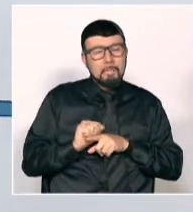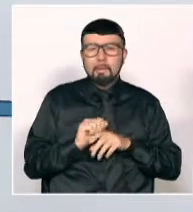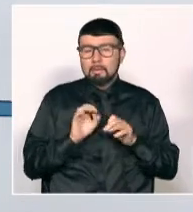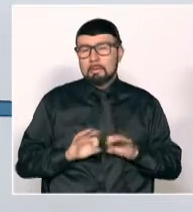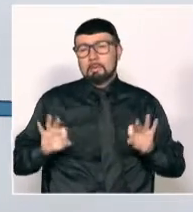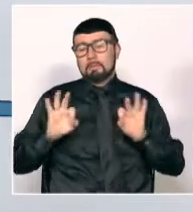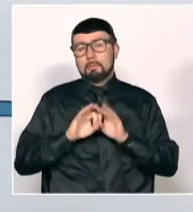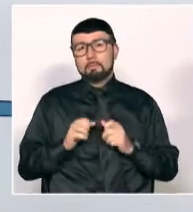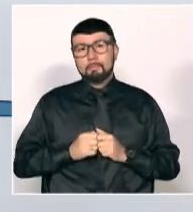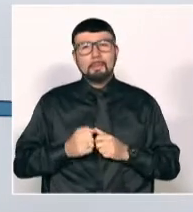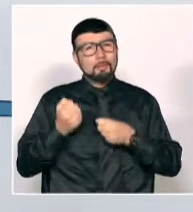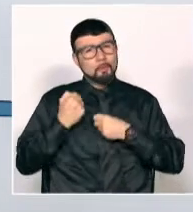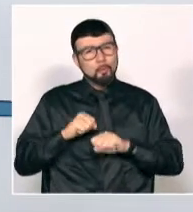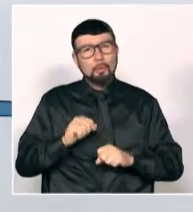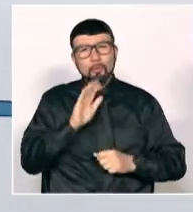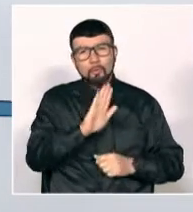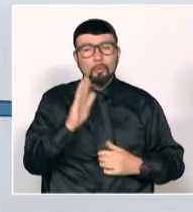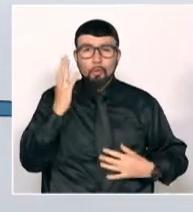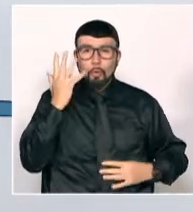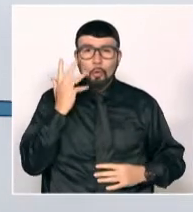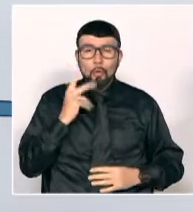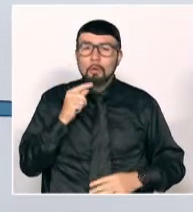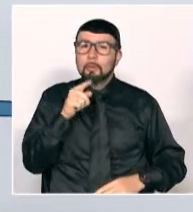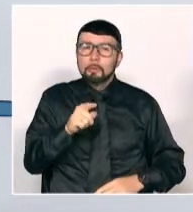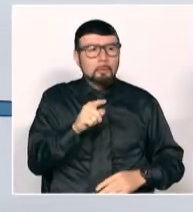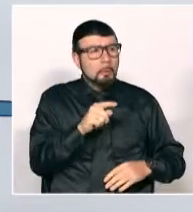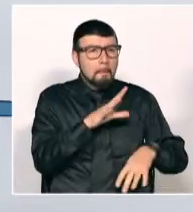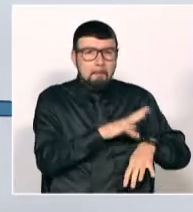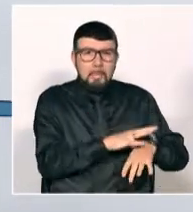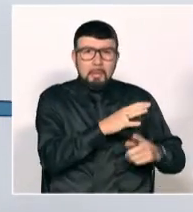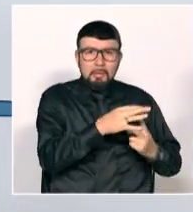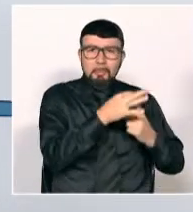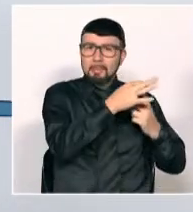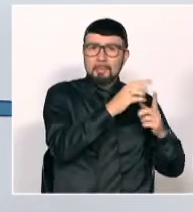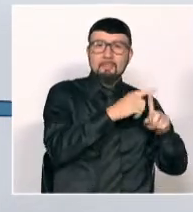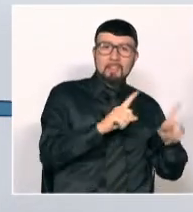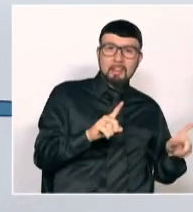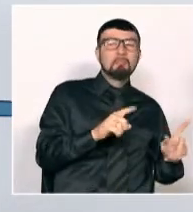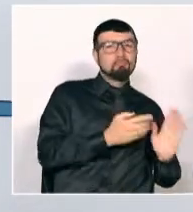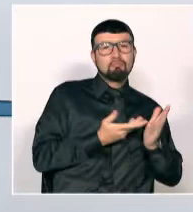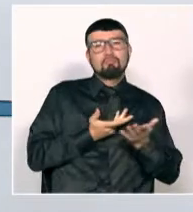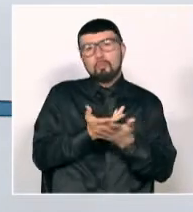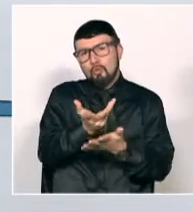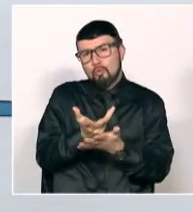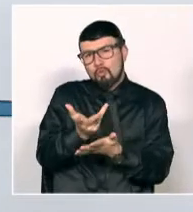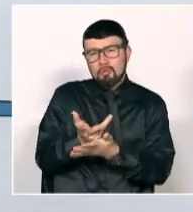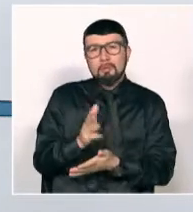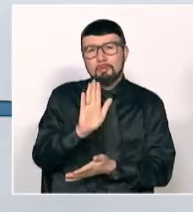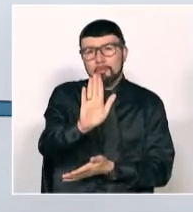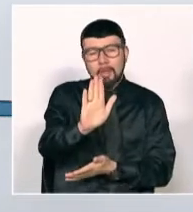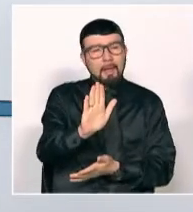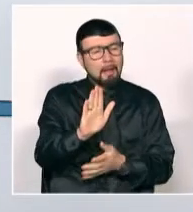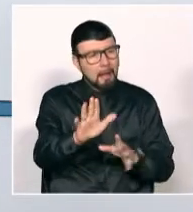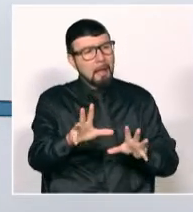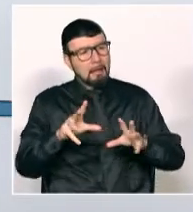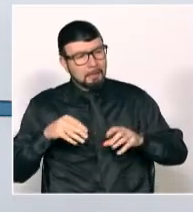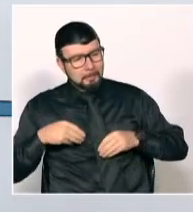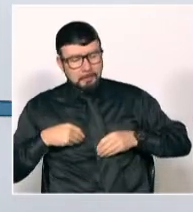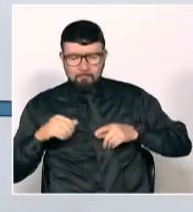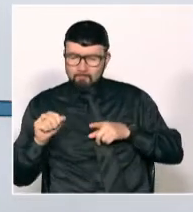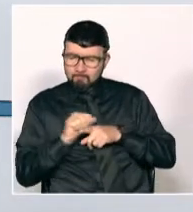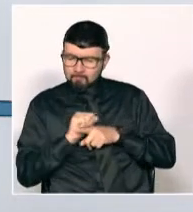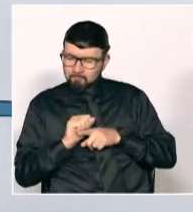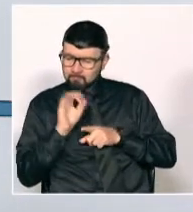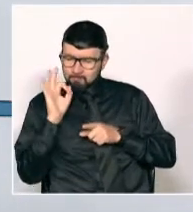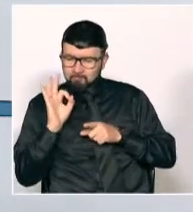ustedes estén en contacto con un especialista diferente para que todos estos consejos que ellos nos dan los podamos poner en práctica